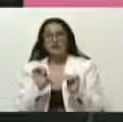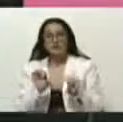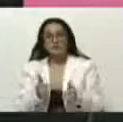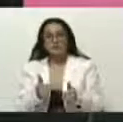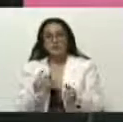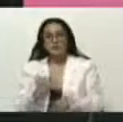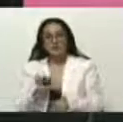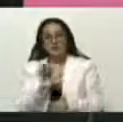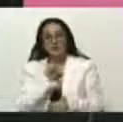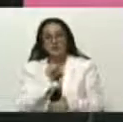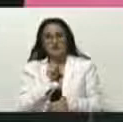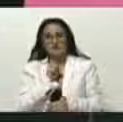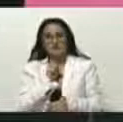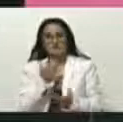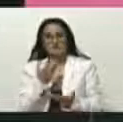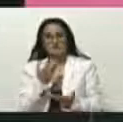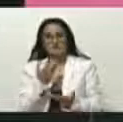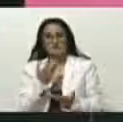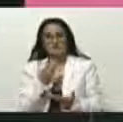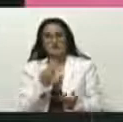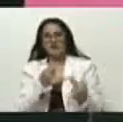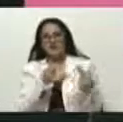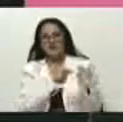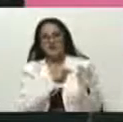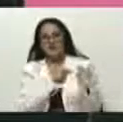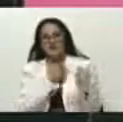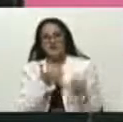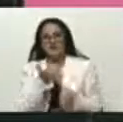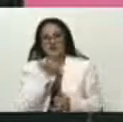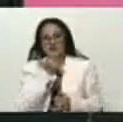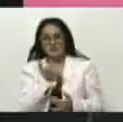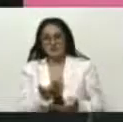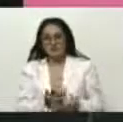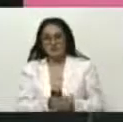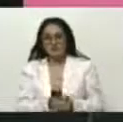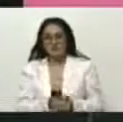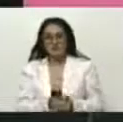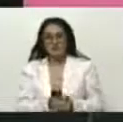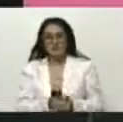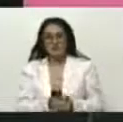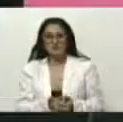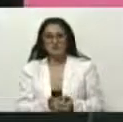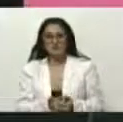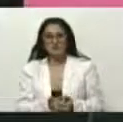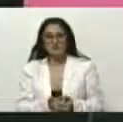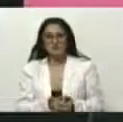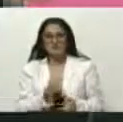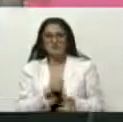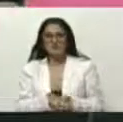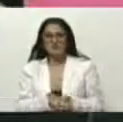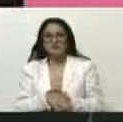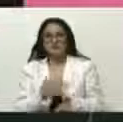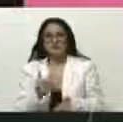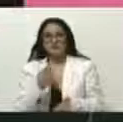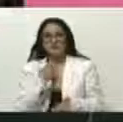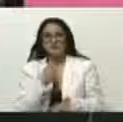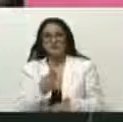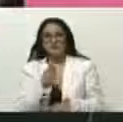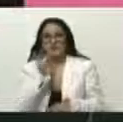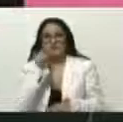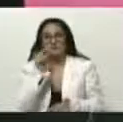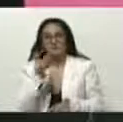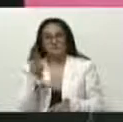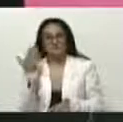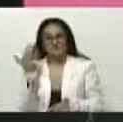ante responsables de que eso haya ocurrido. Porque lo decía muy bien acá Pellicer, el